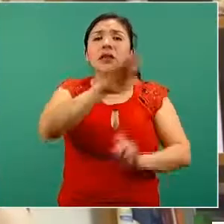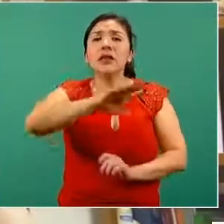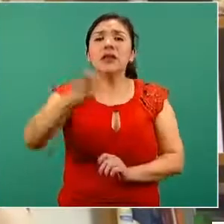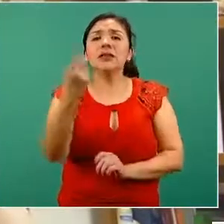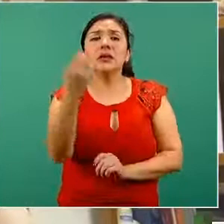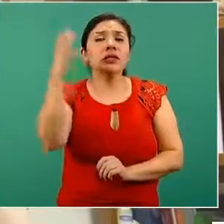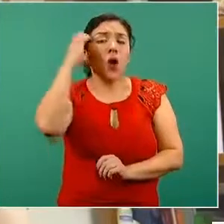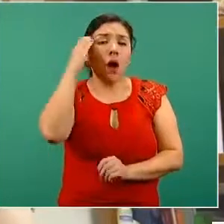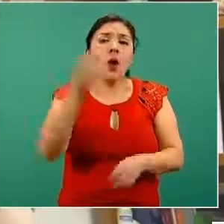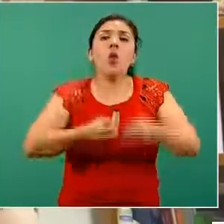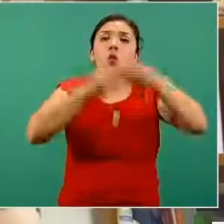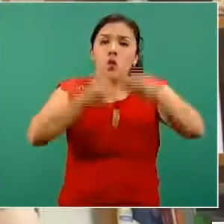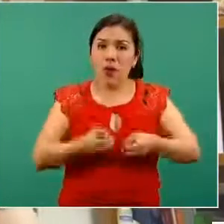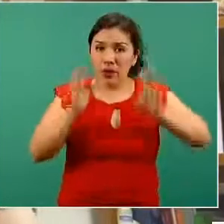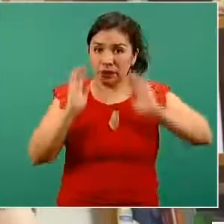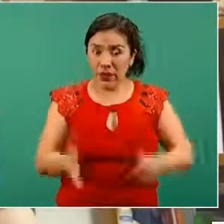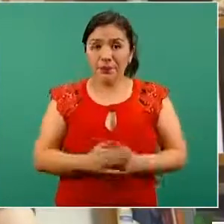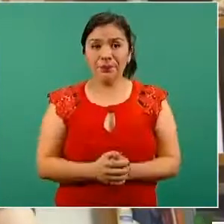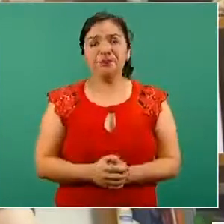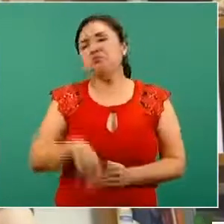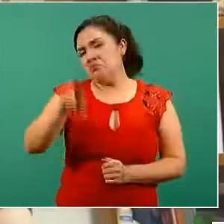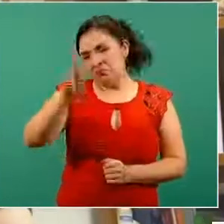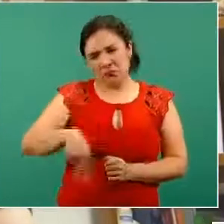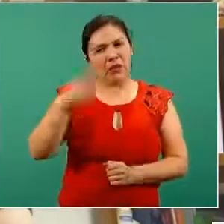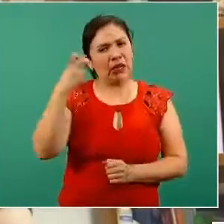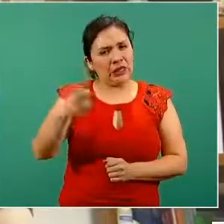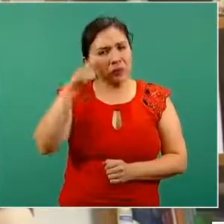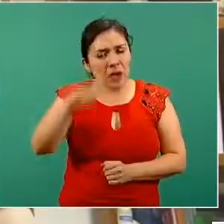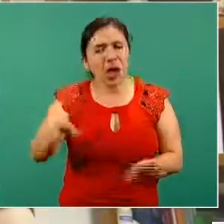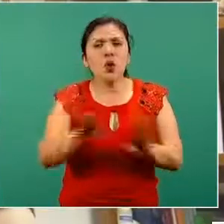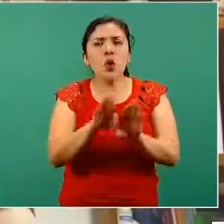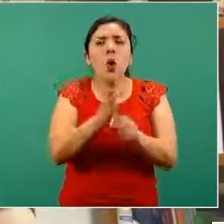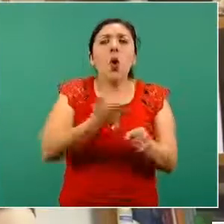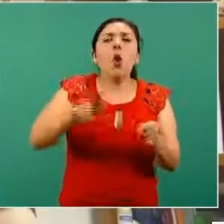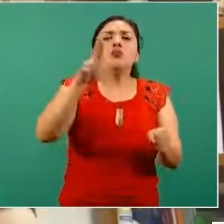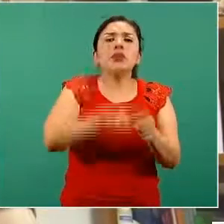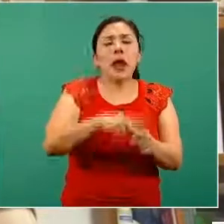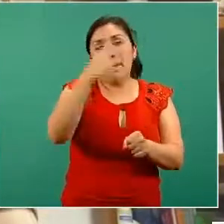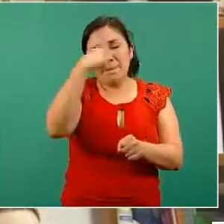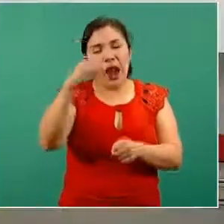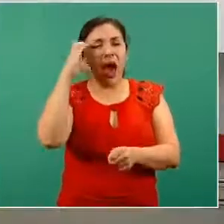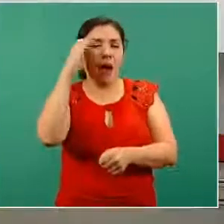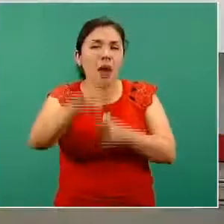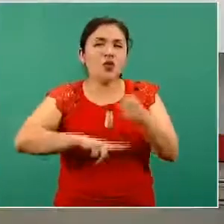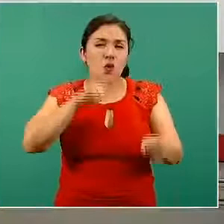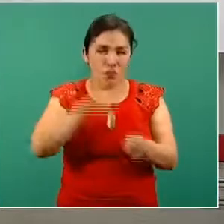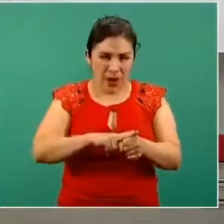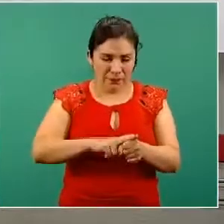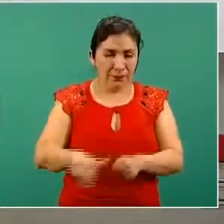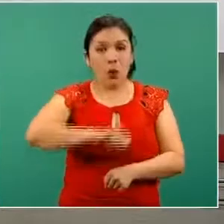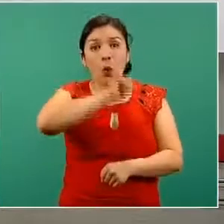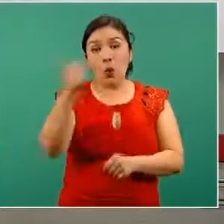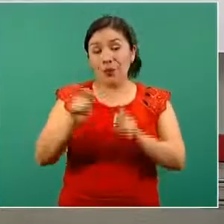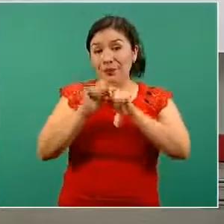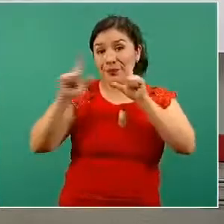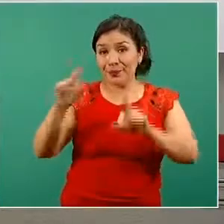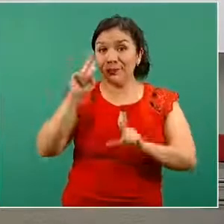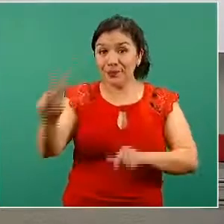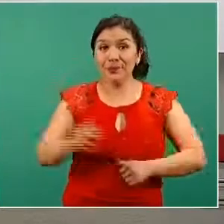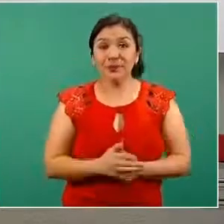camas ocupadas. Obviamente esto en relación a la hospitalización general. La siguiente, por favor.